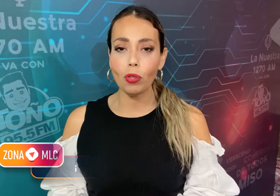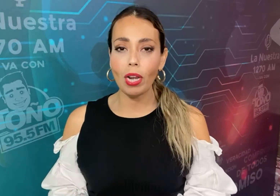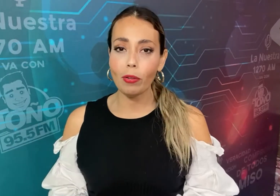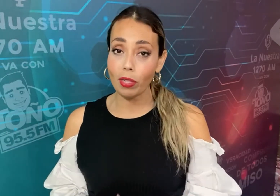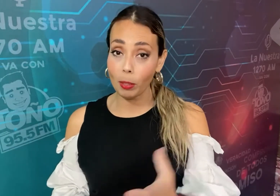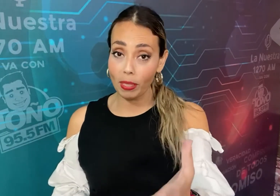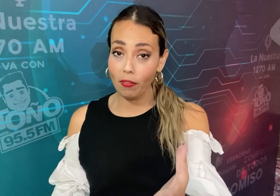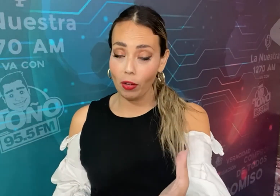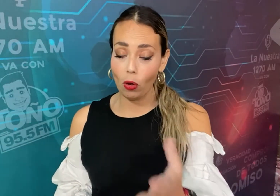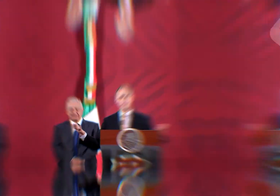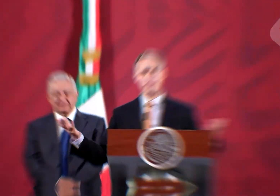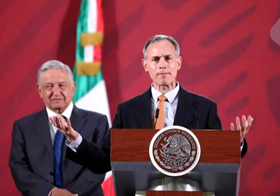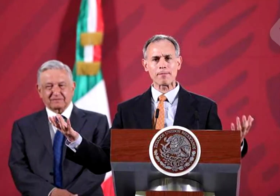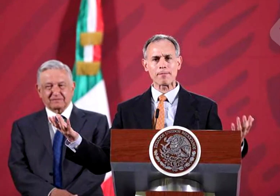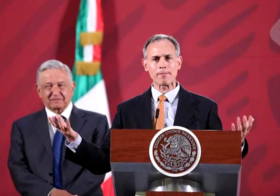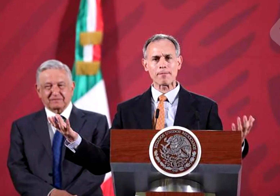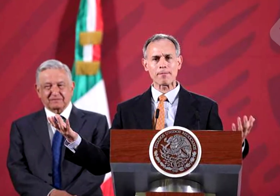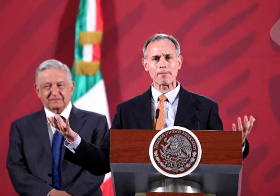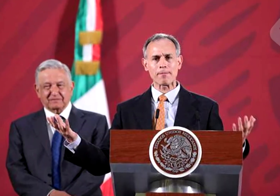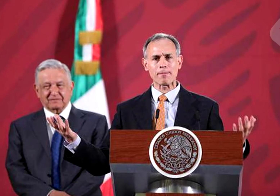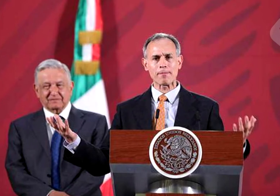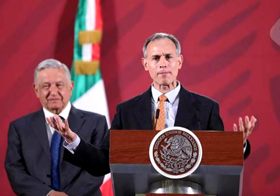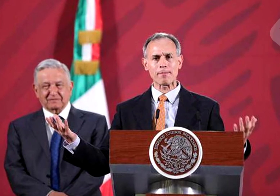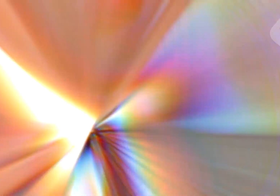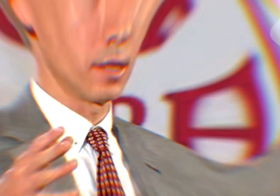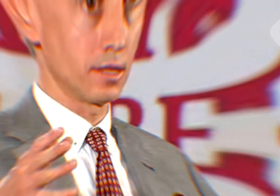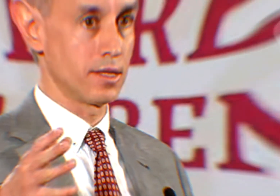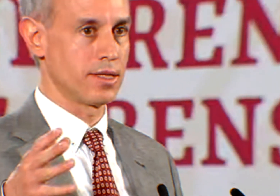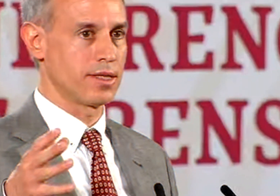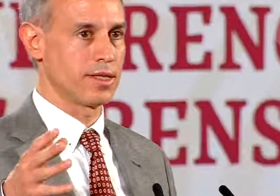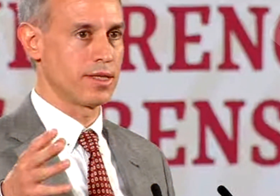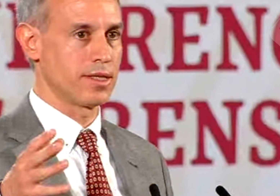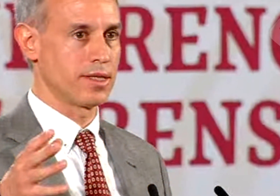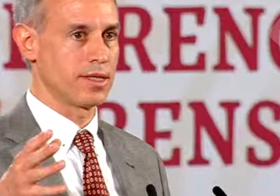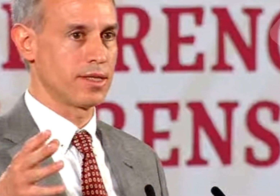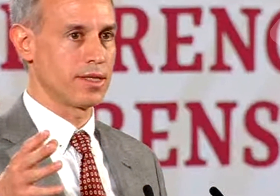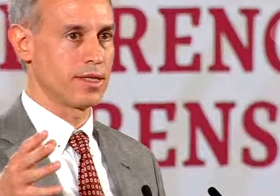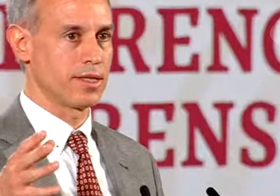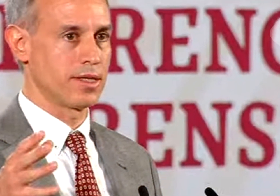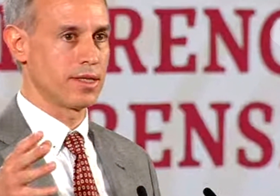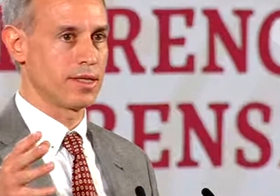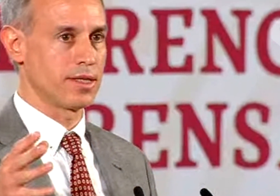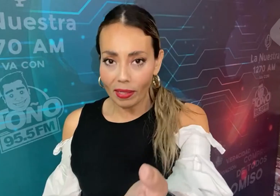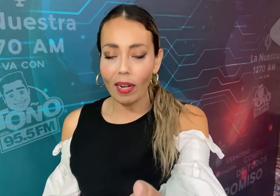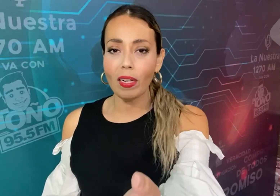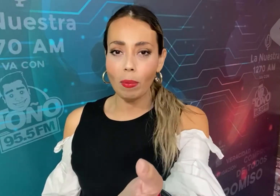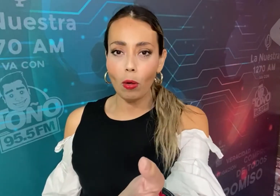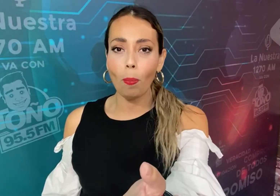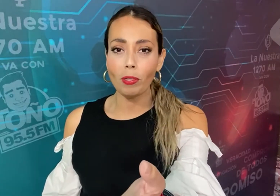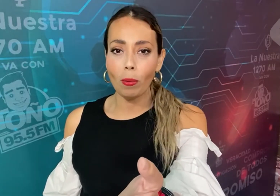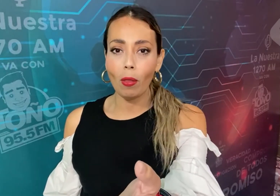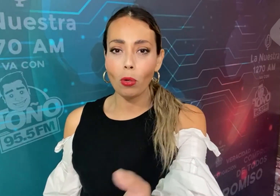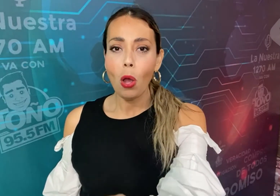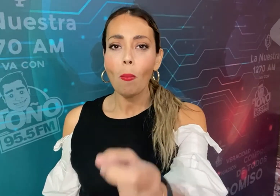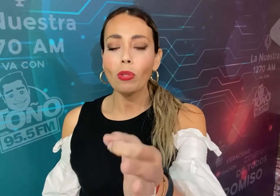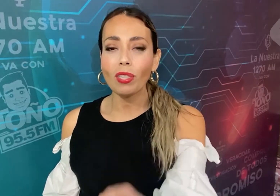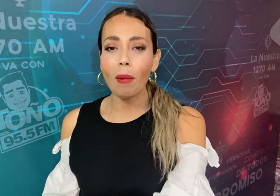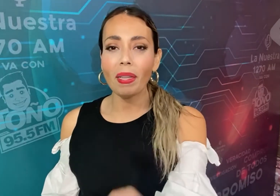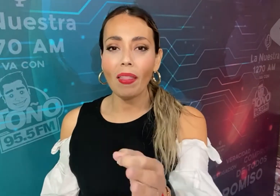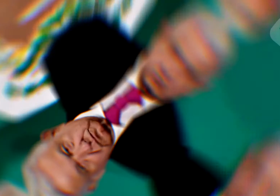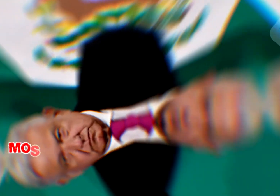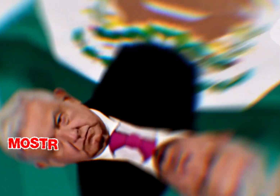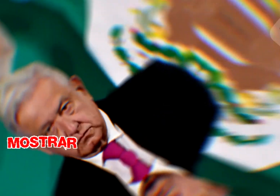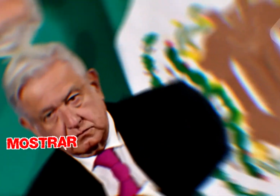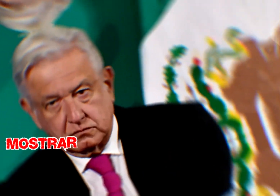sus funcionarios, en específico con el subsecretario de Salud, lo que verdaderamente nosotros queremos escuchar, lo que va a hacer Andrés Manuel López Obrador,